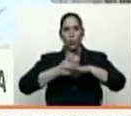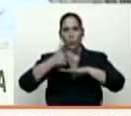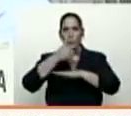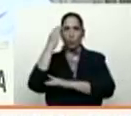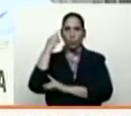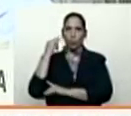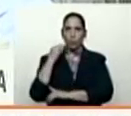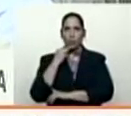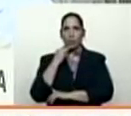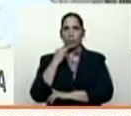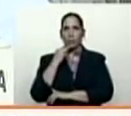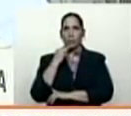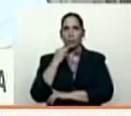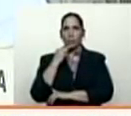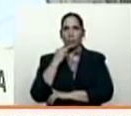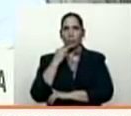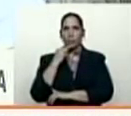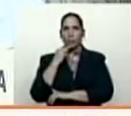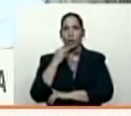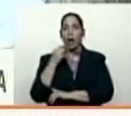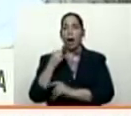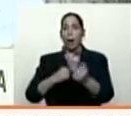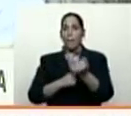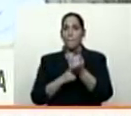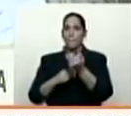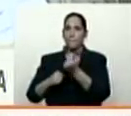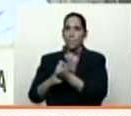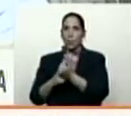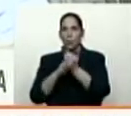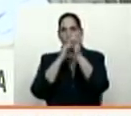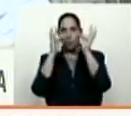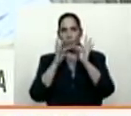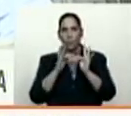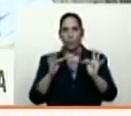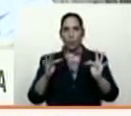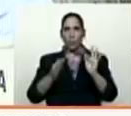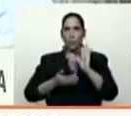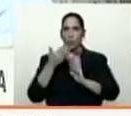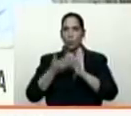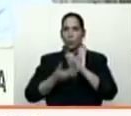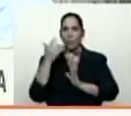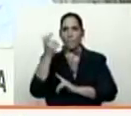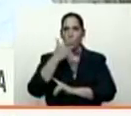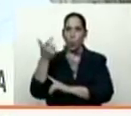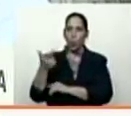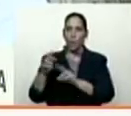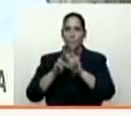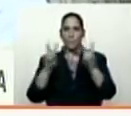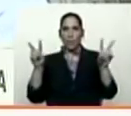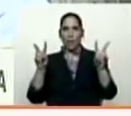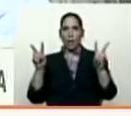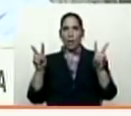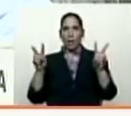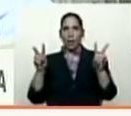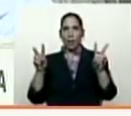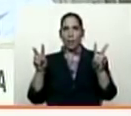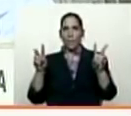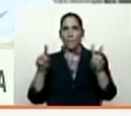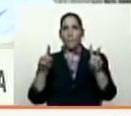bolivariano contribuyó de manera significativa en la búsqueda de la paz para ese sufrido